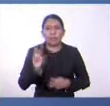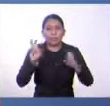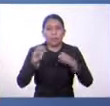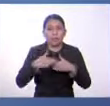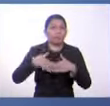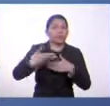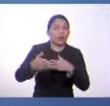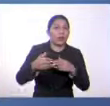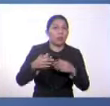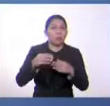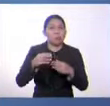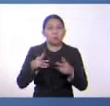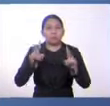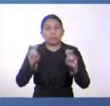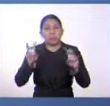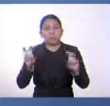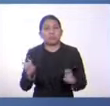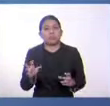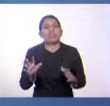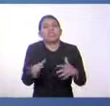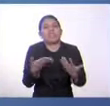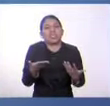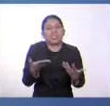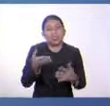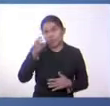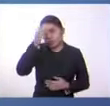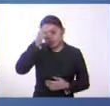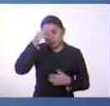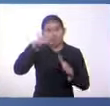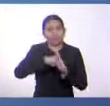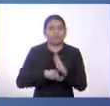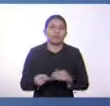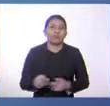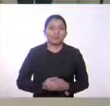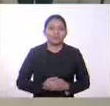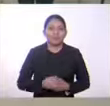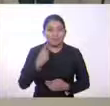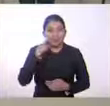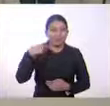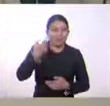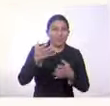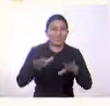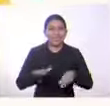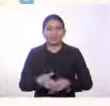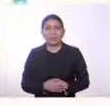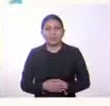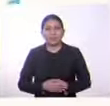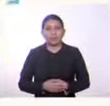programas, en qué conceptos podemos abundar. Acompáñenos en la próxima. Muchas gracias.